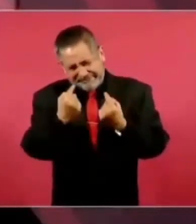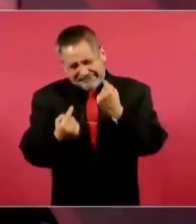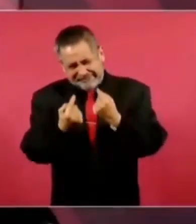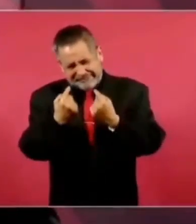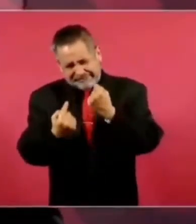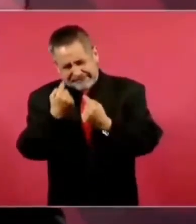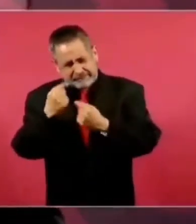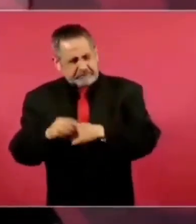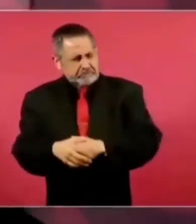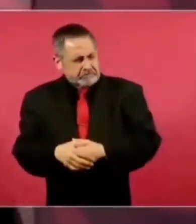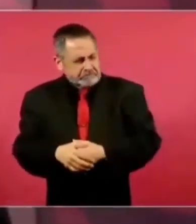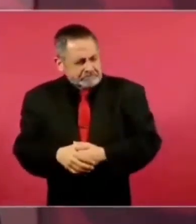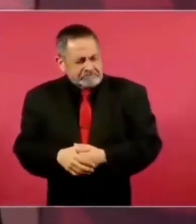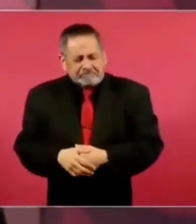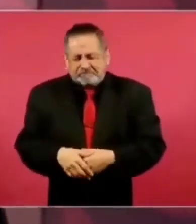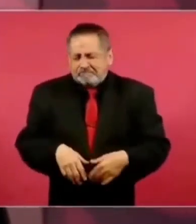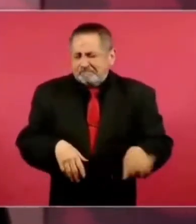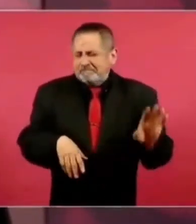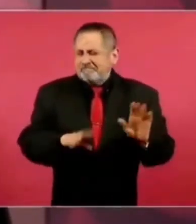no pasa nada.